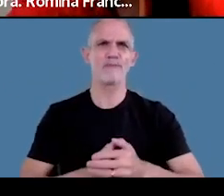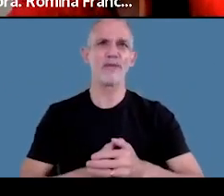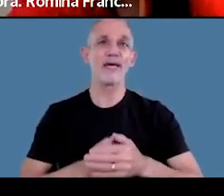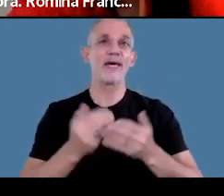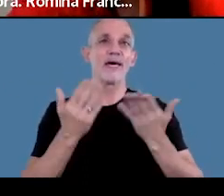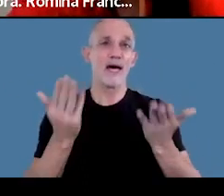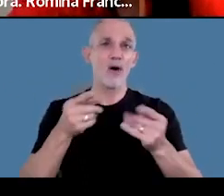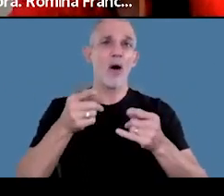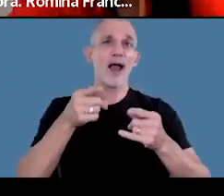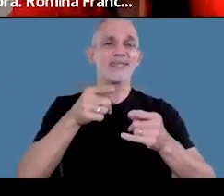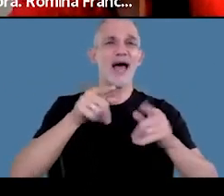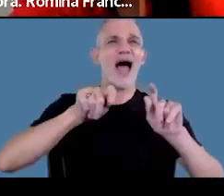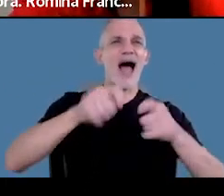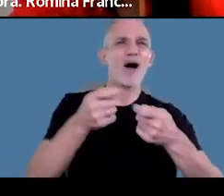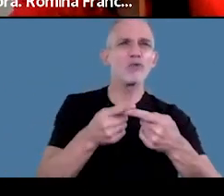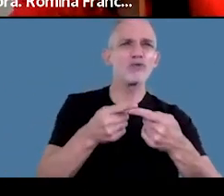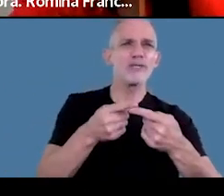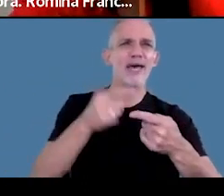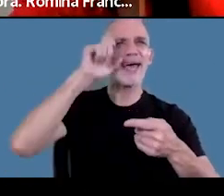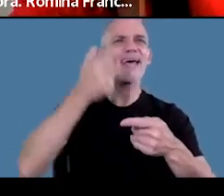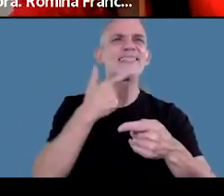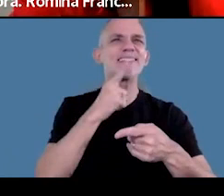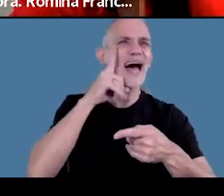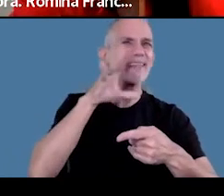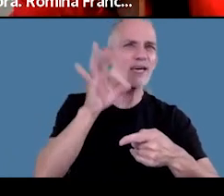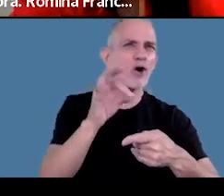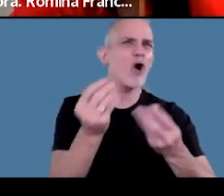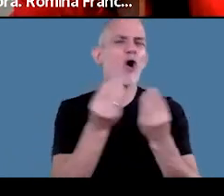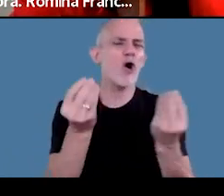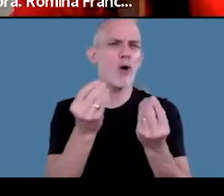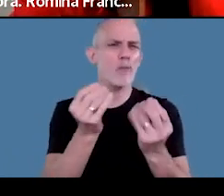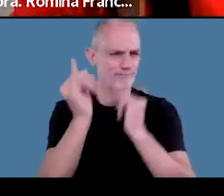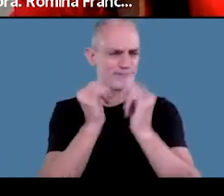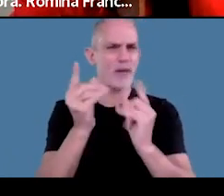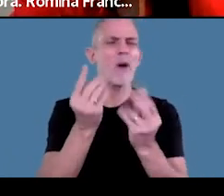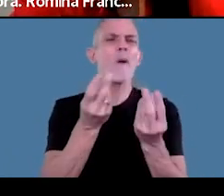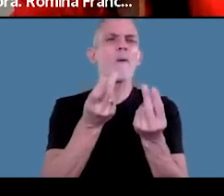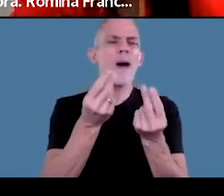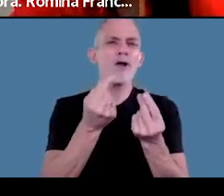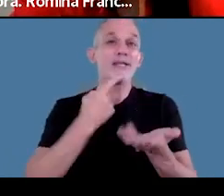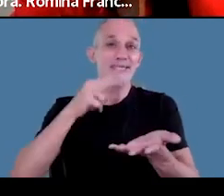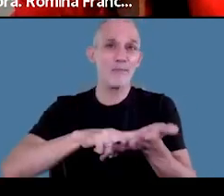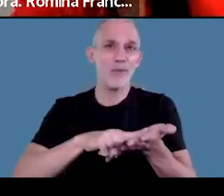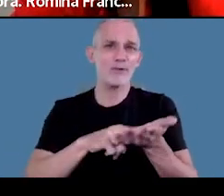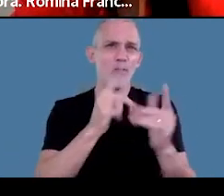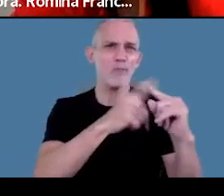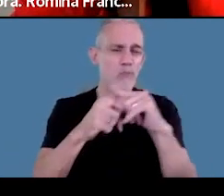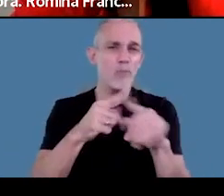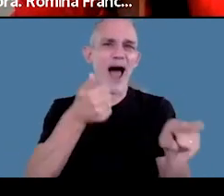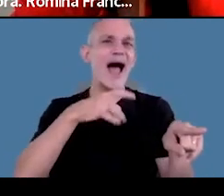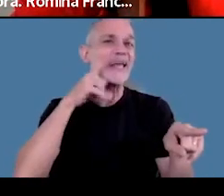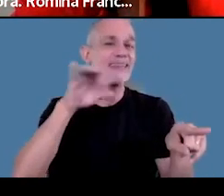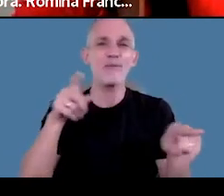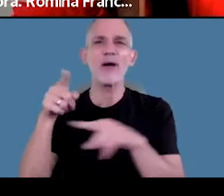Básicamente en este ajuste estático vamos a trabajar, como les decía, con los valores impositivos de los activos y del